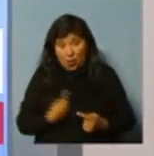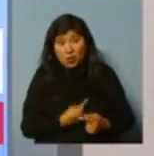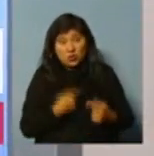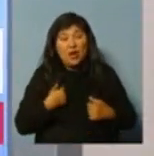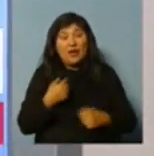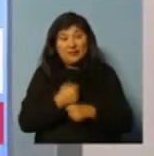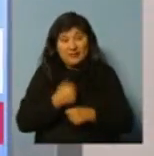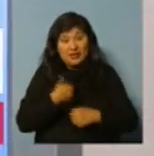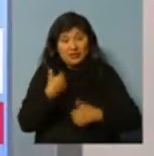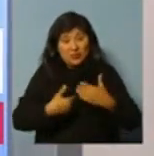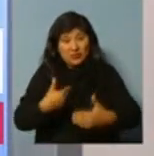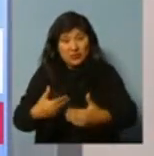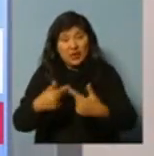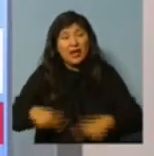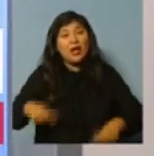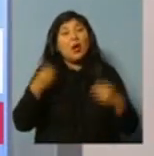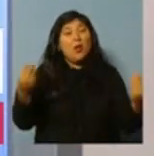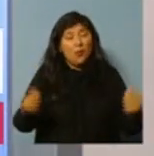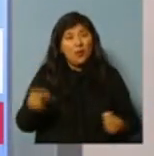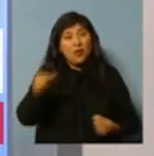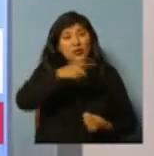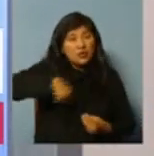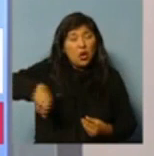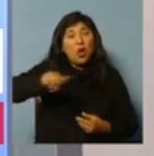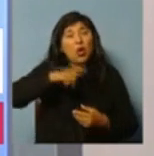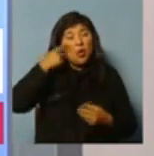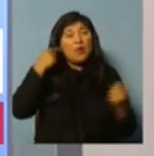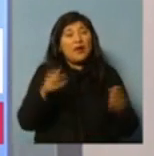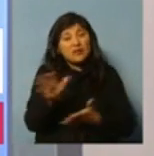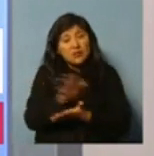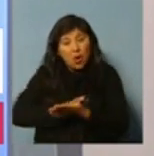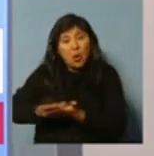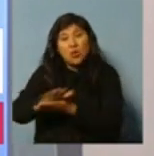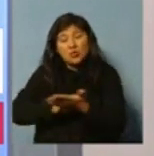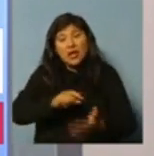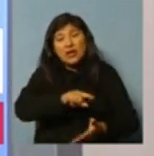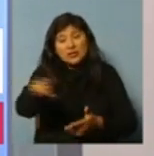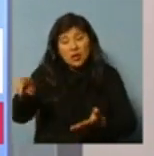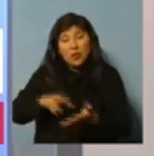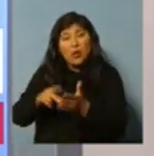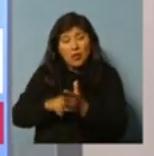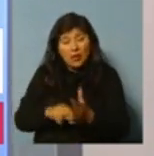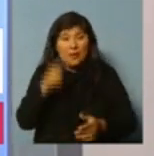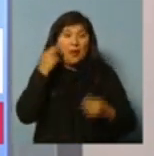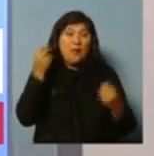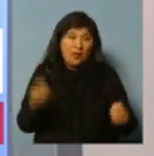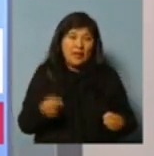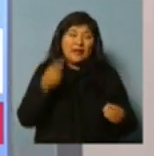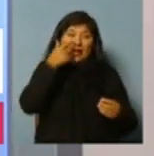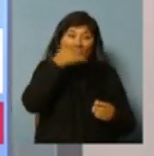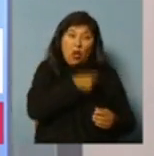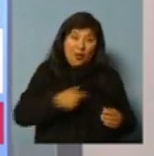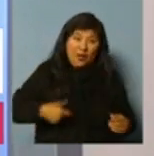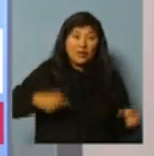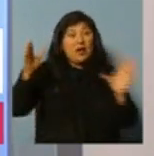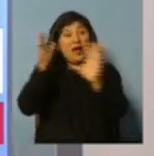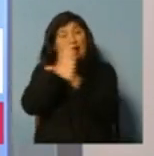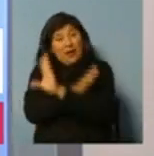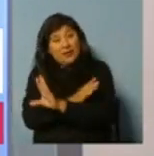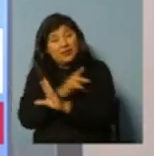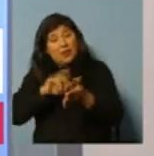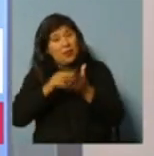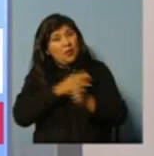que las dificultades que se vayan sucediendo en esta transición del gobierno afecten menos a los argentinos